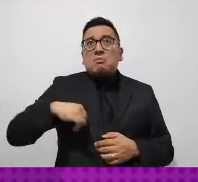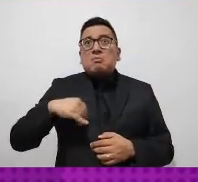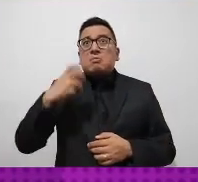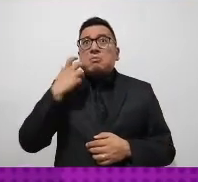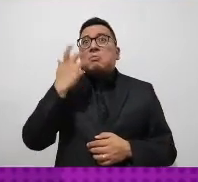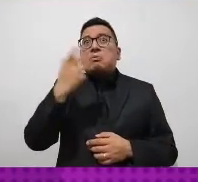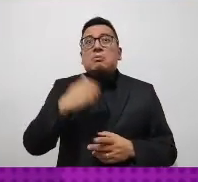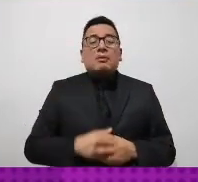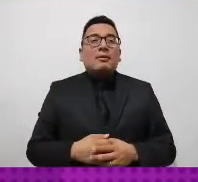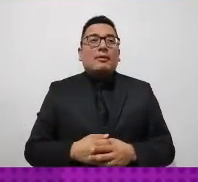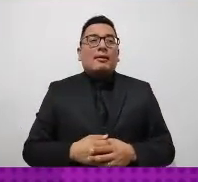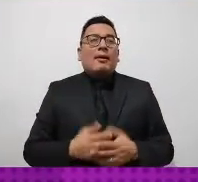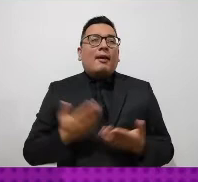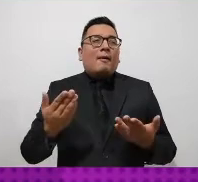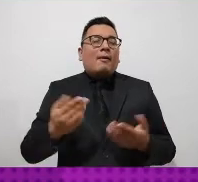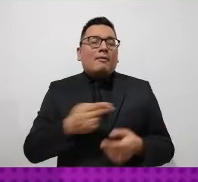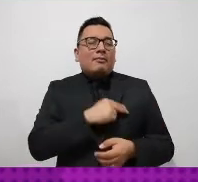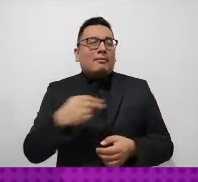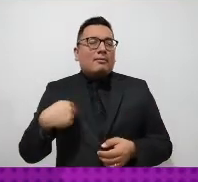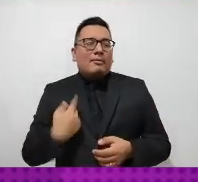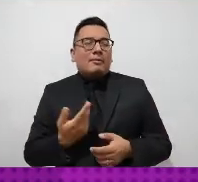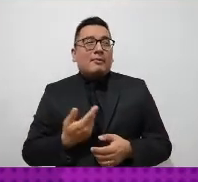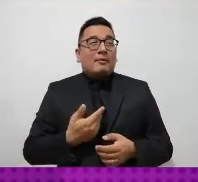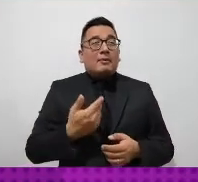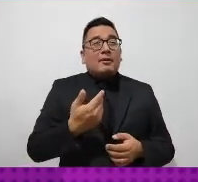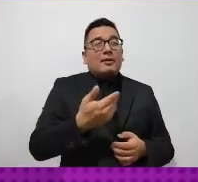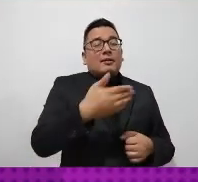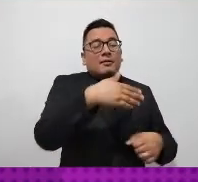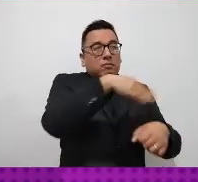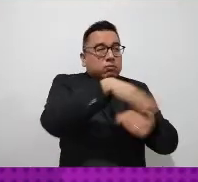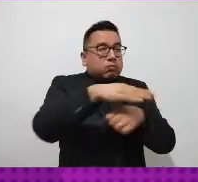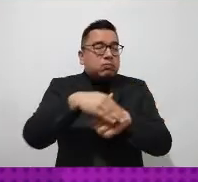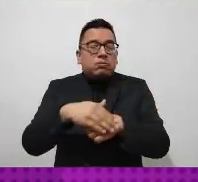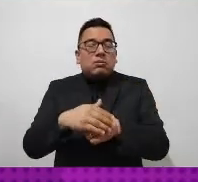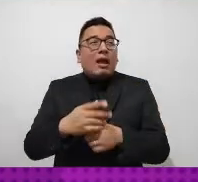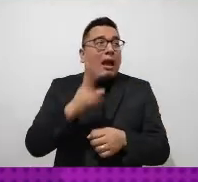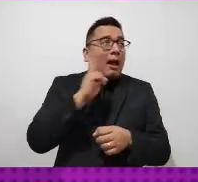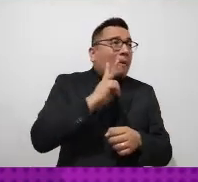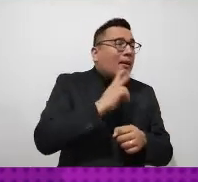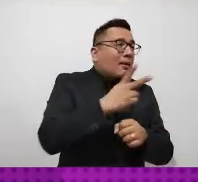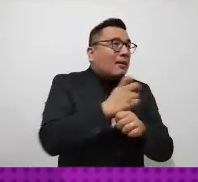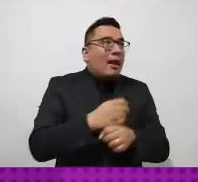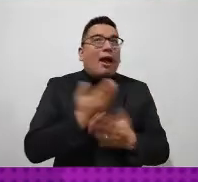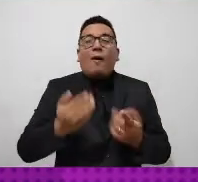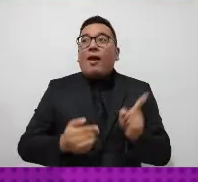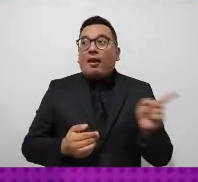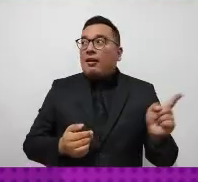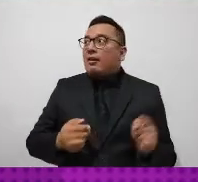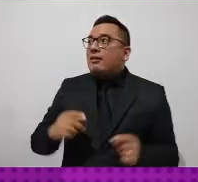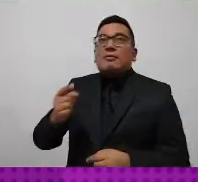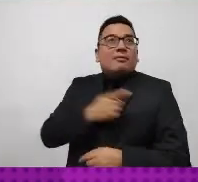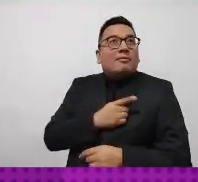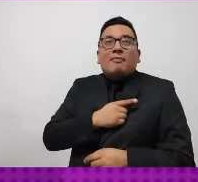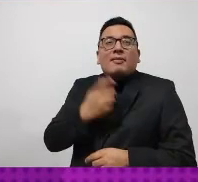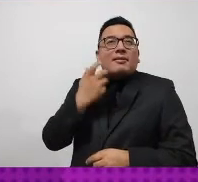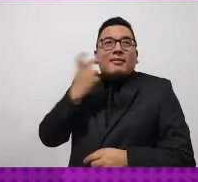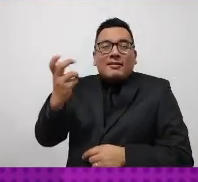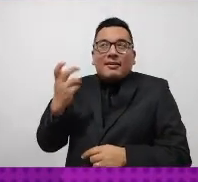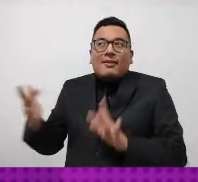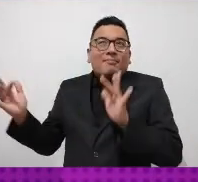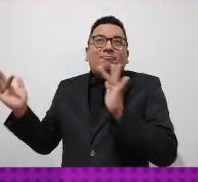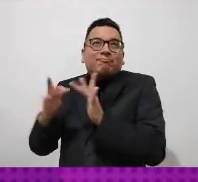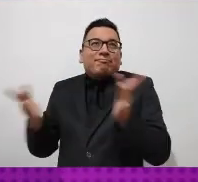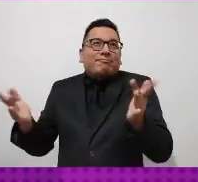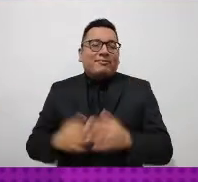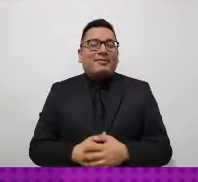sea, se invirtieron los papeles, ¿no? Ahora son ellas las que quieren incorporarse en esta red de mujeres electas. También cuando